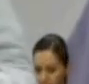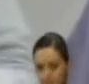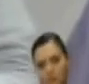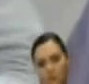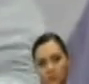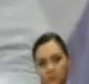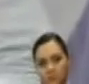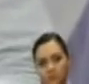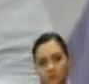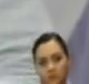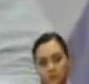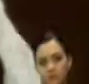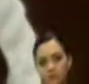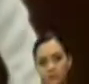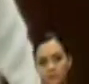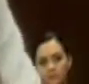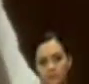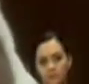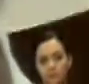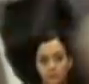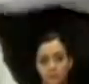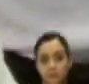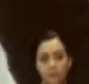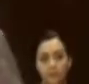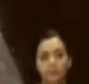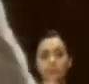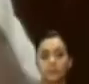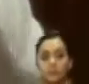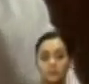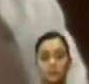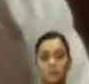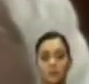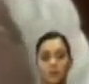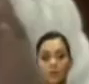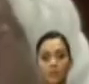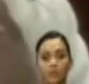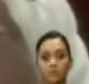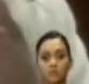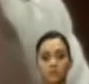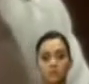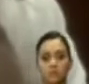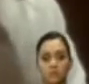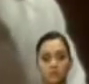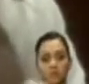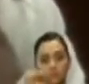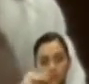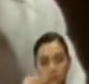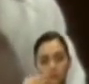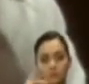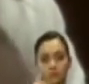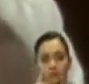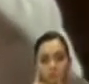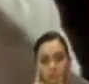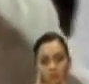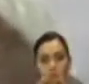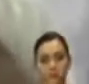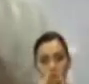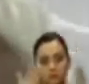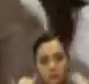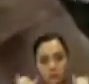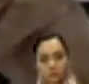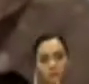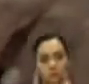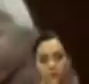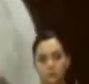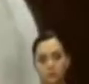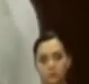gente. Seguimos y en tiempo real los medios de comunicación dialogan con el presidente de la República. Vamos a